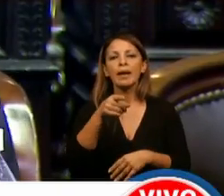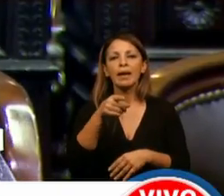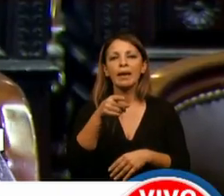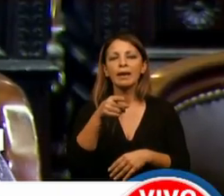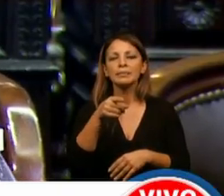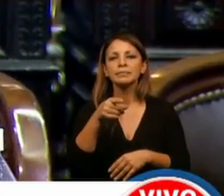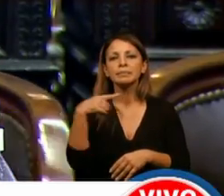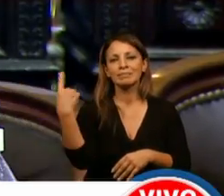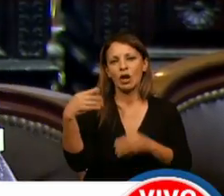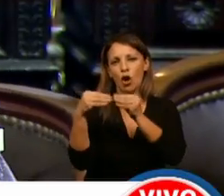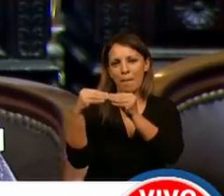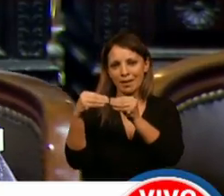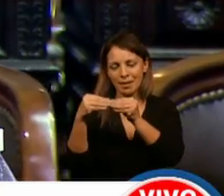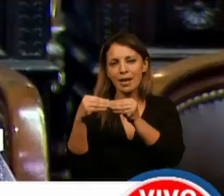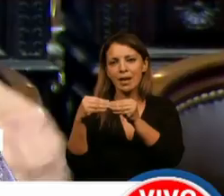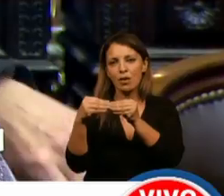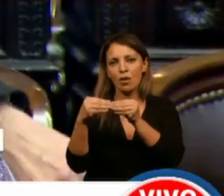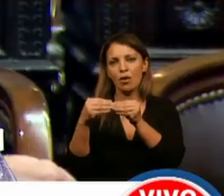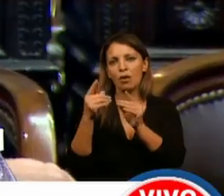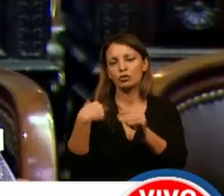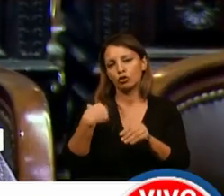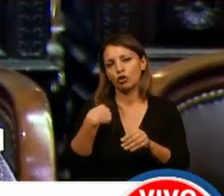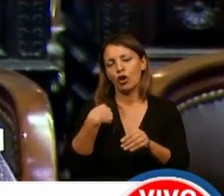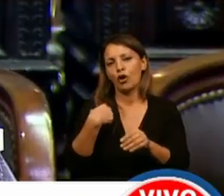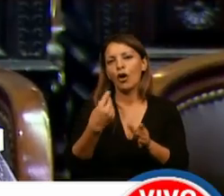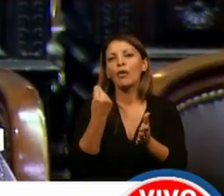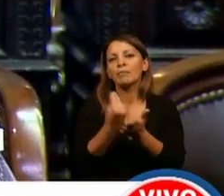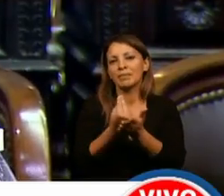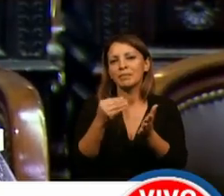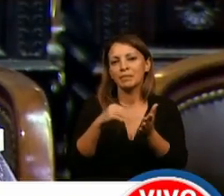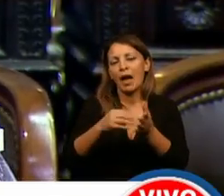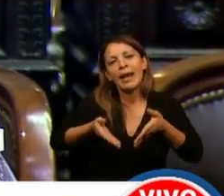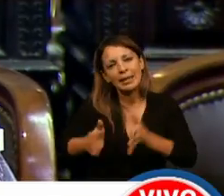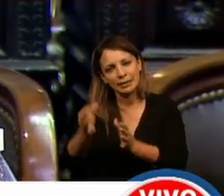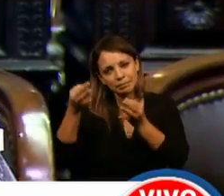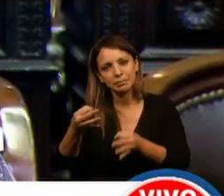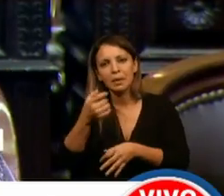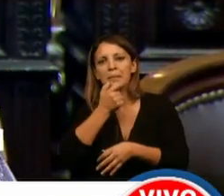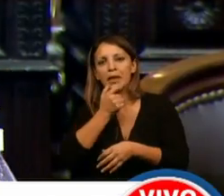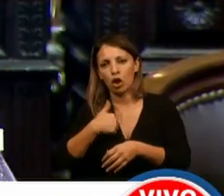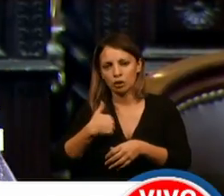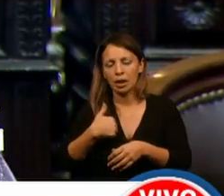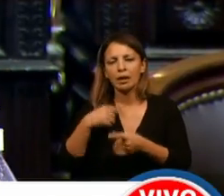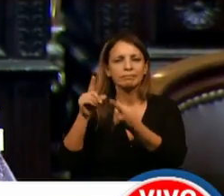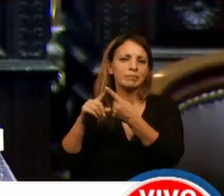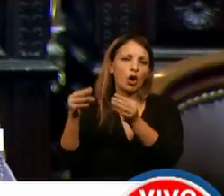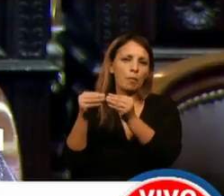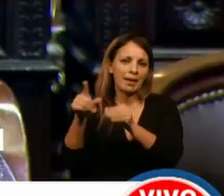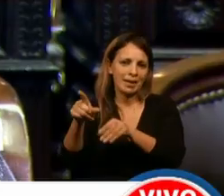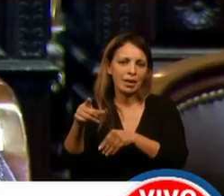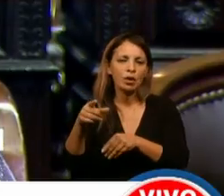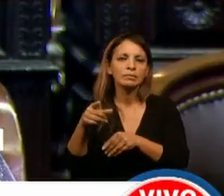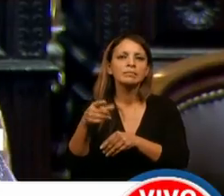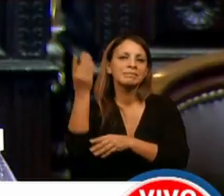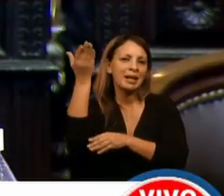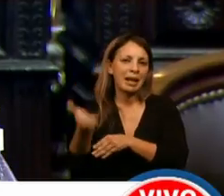nuestro colega y provincial nosotros soy diputado de la ciudad pero nacido en mendoza y despliego actividades en mendoza el miembro informante